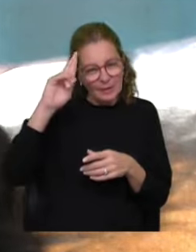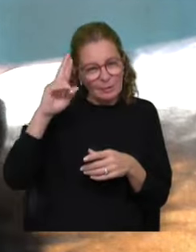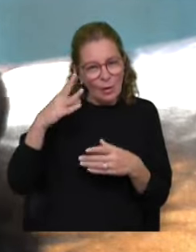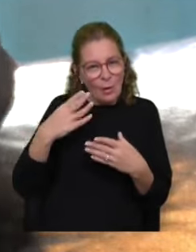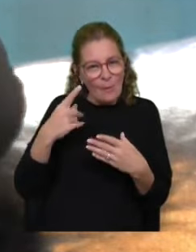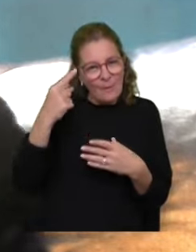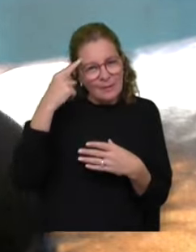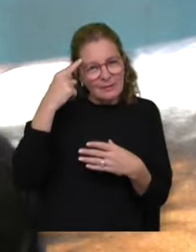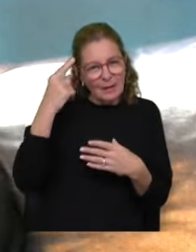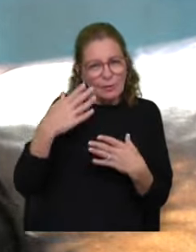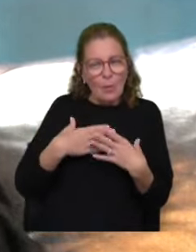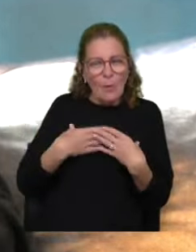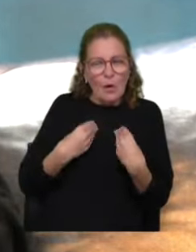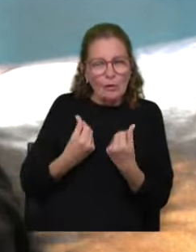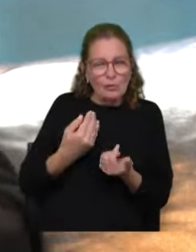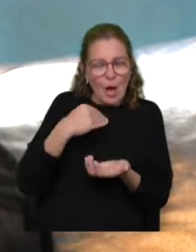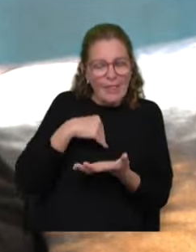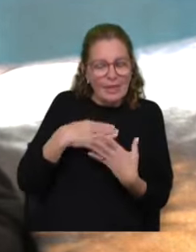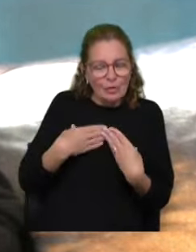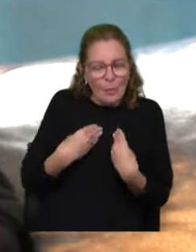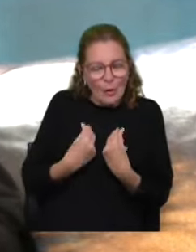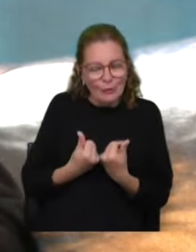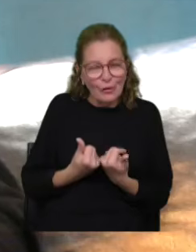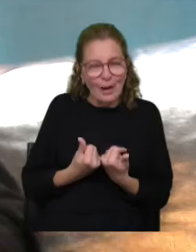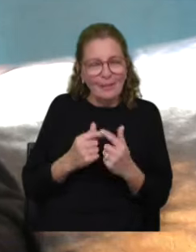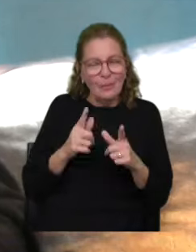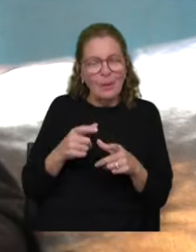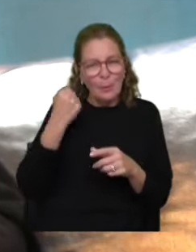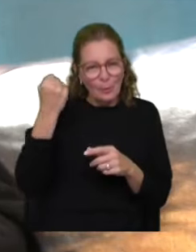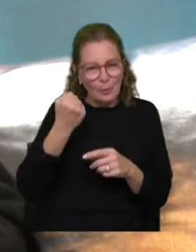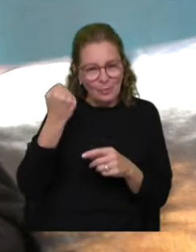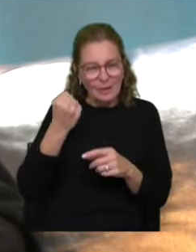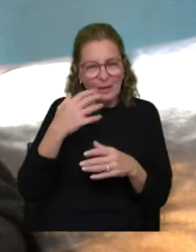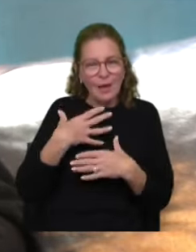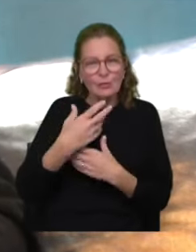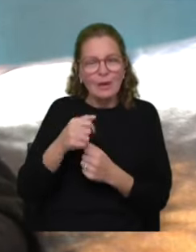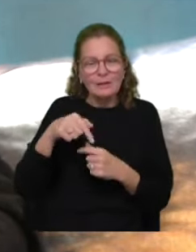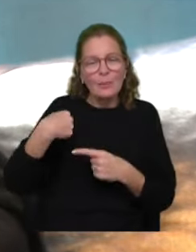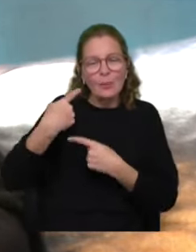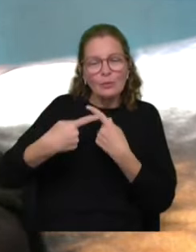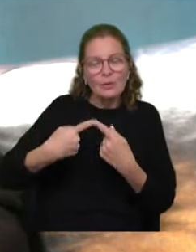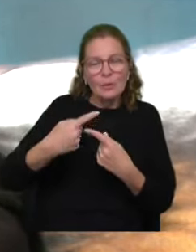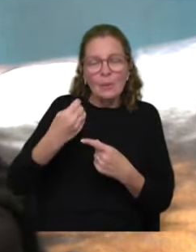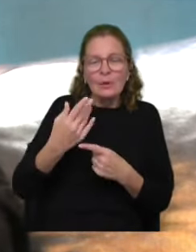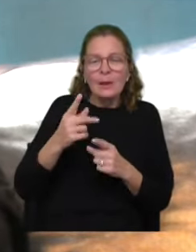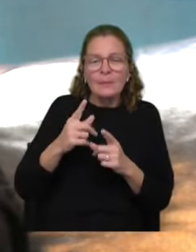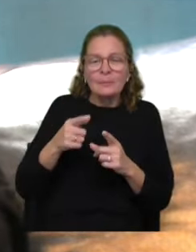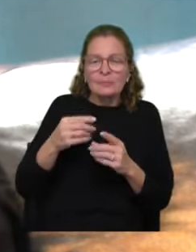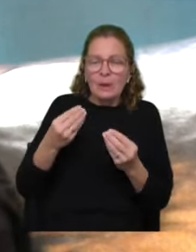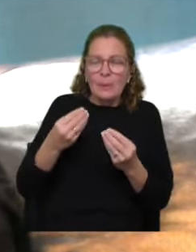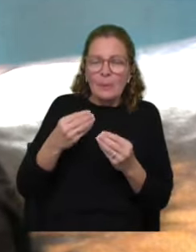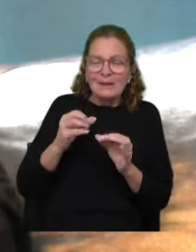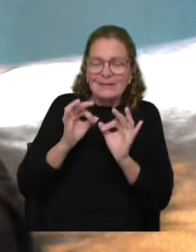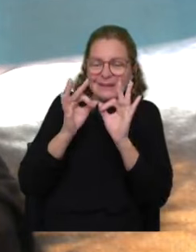vista amoroso, emocional. Claro. Y pienso que es muy importante ayudar en este proceso, porque a pesar de que han pasado